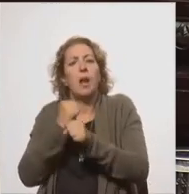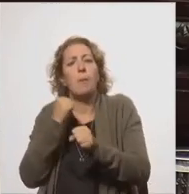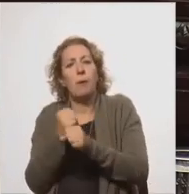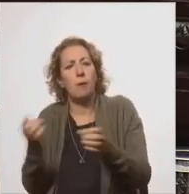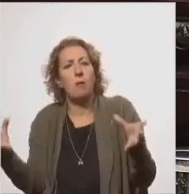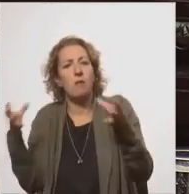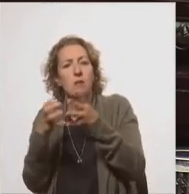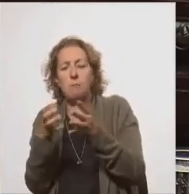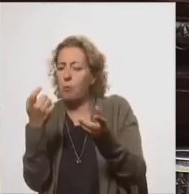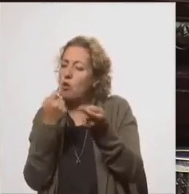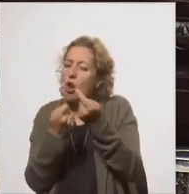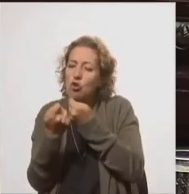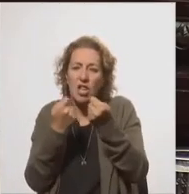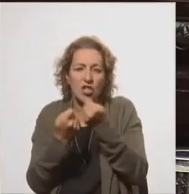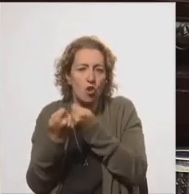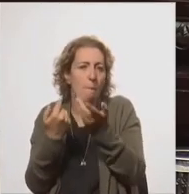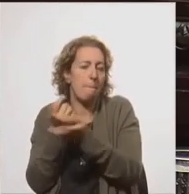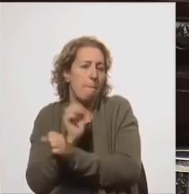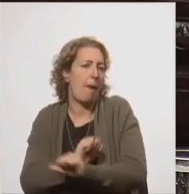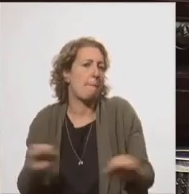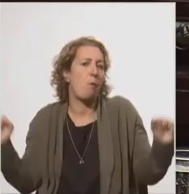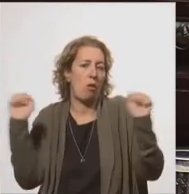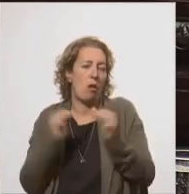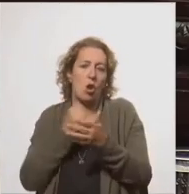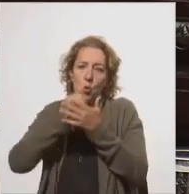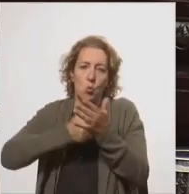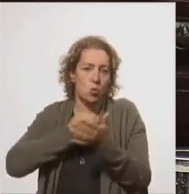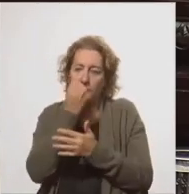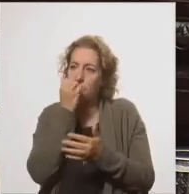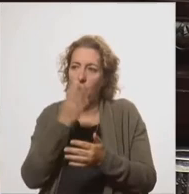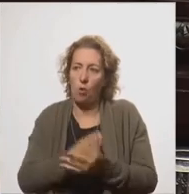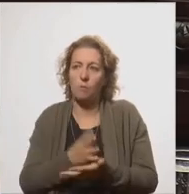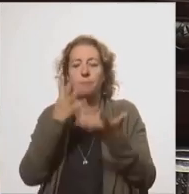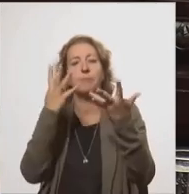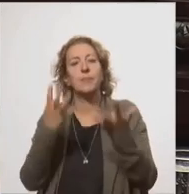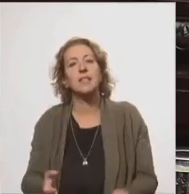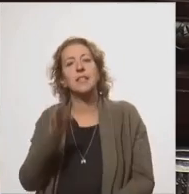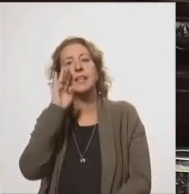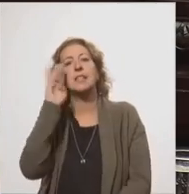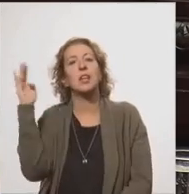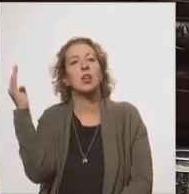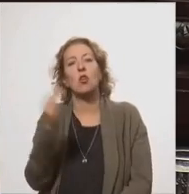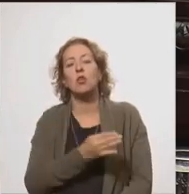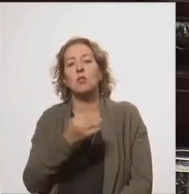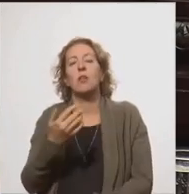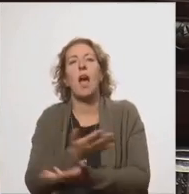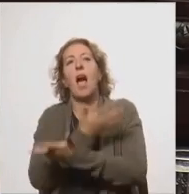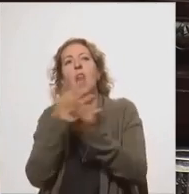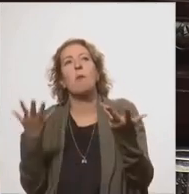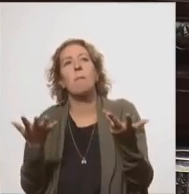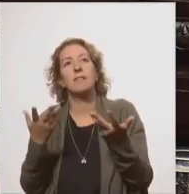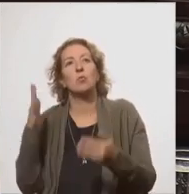como la mejor arma entre todas las armas. Quisiera que este reconocimiento sea algo más que un